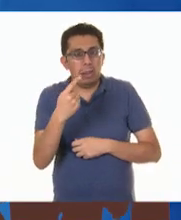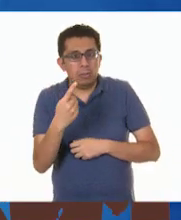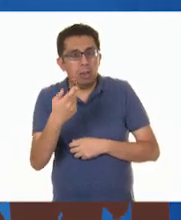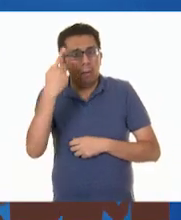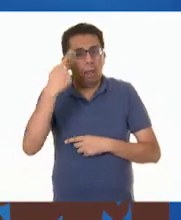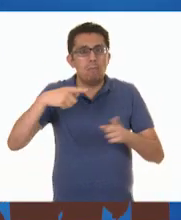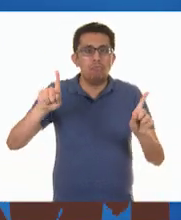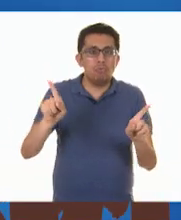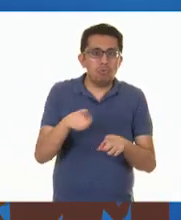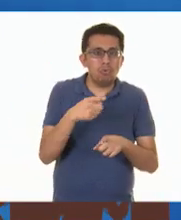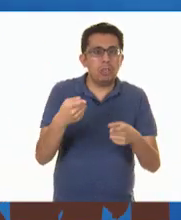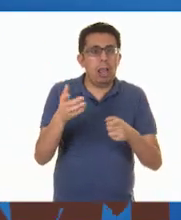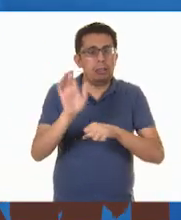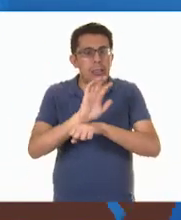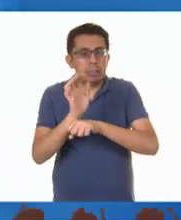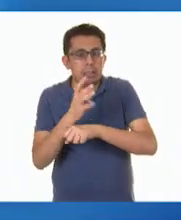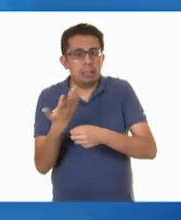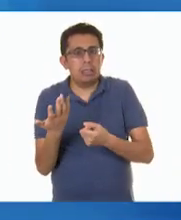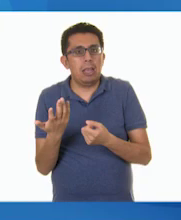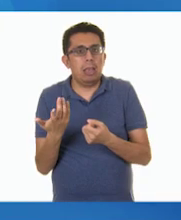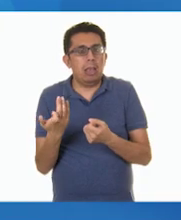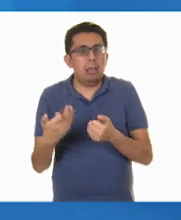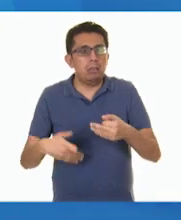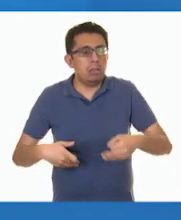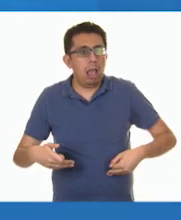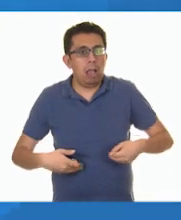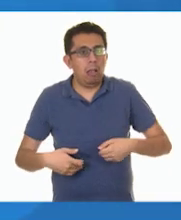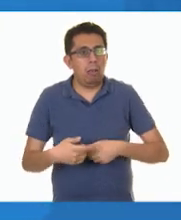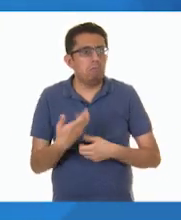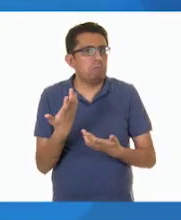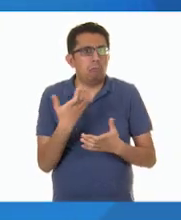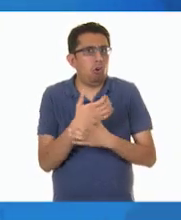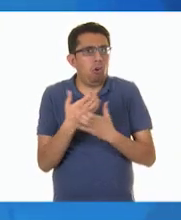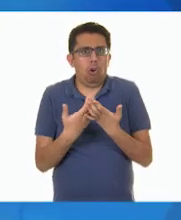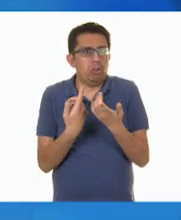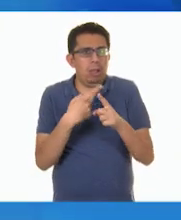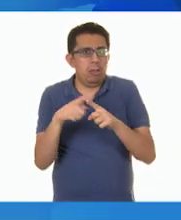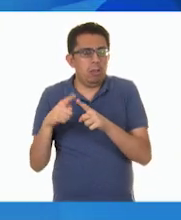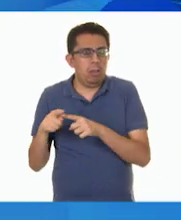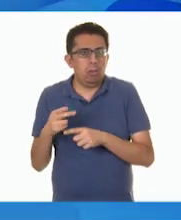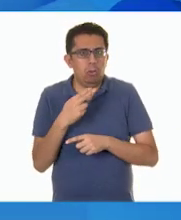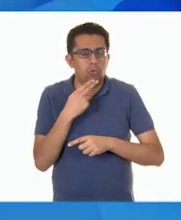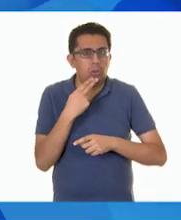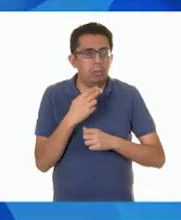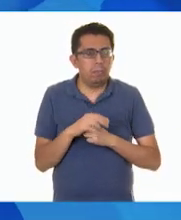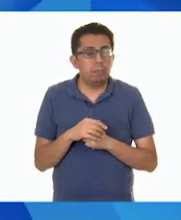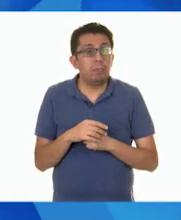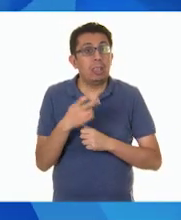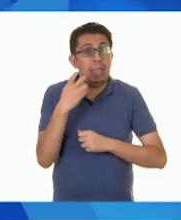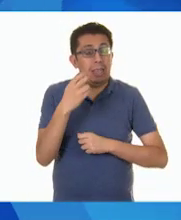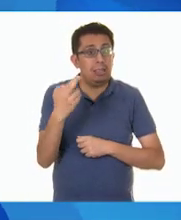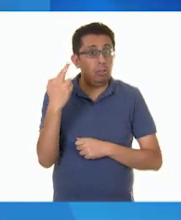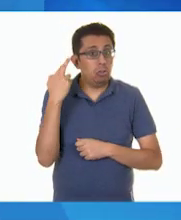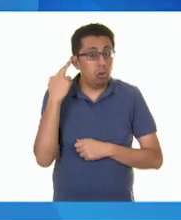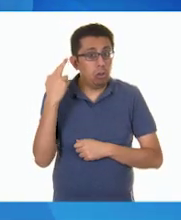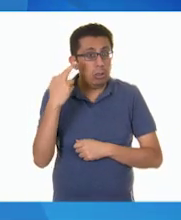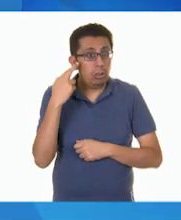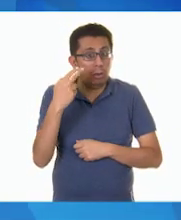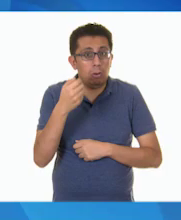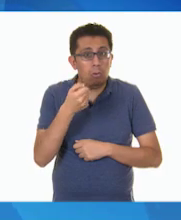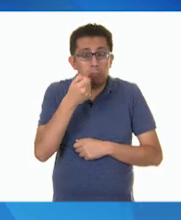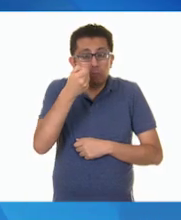en cine, con cualquier elemento que tenga a la mano. La grabación de un sonido